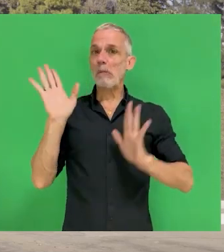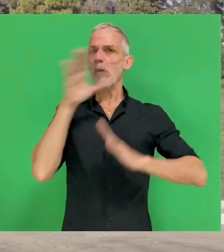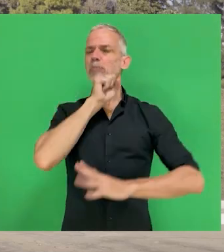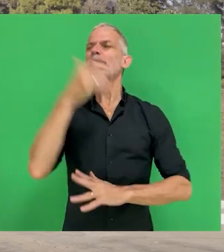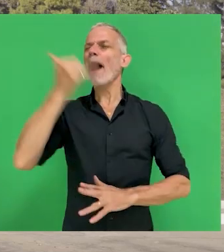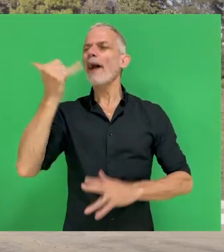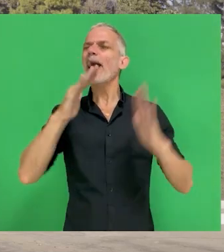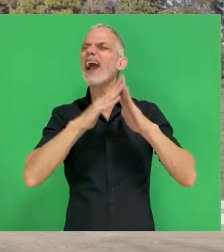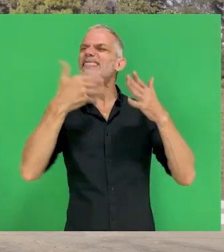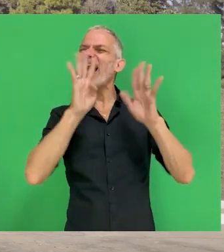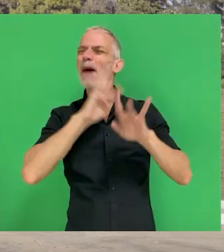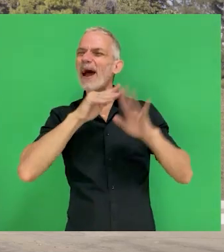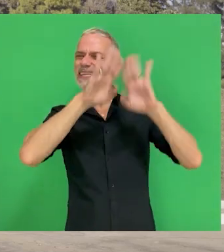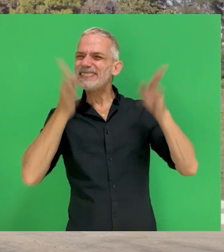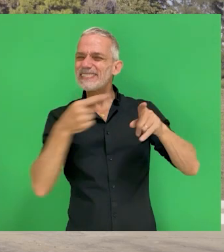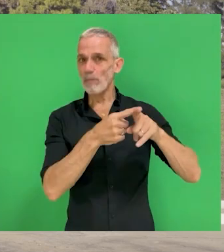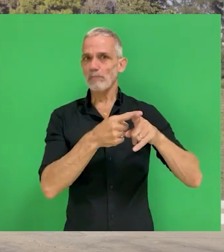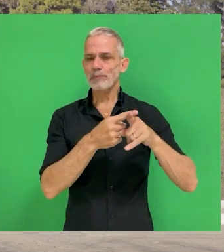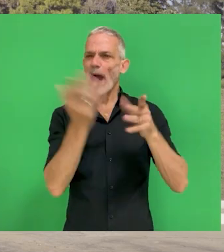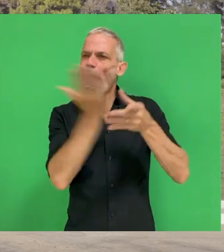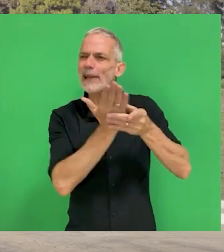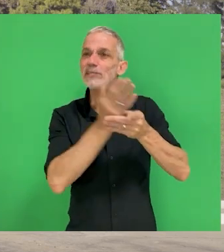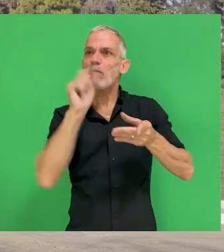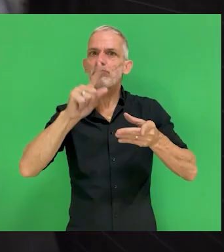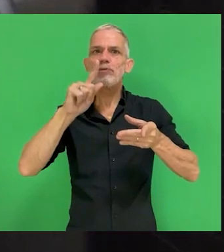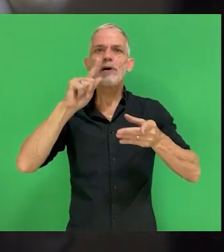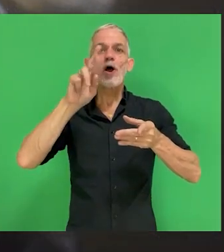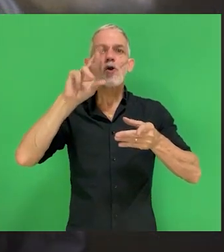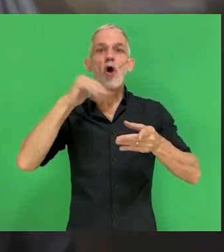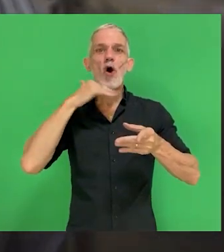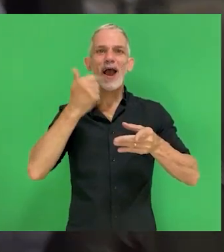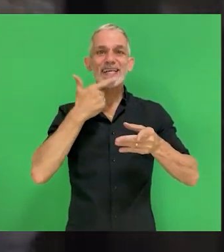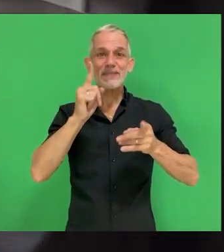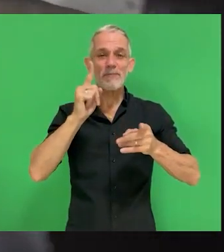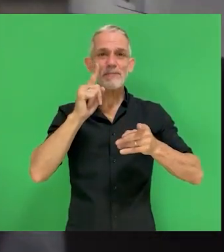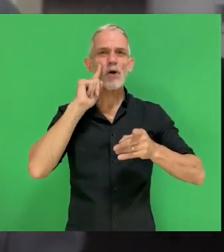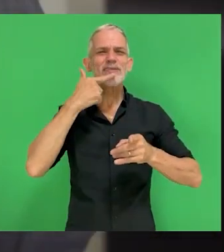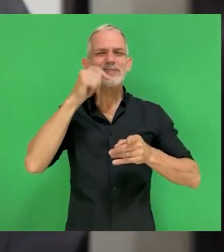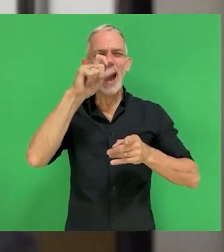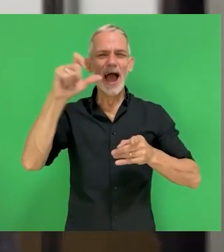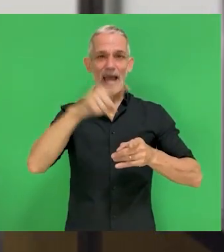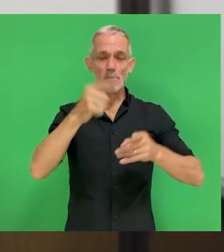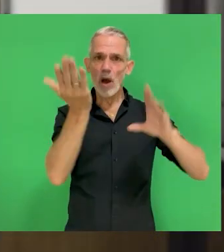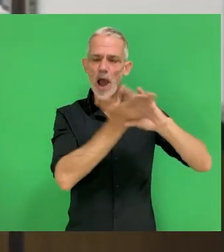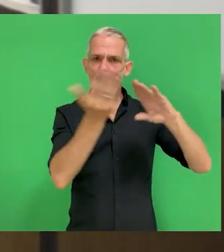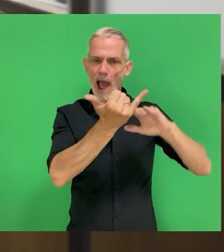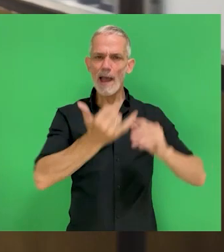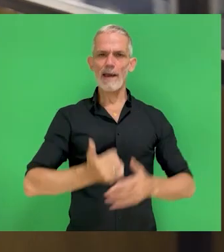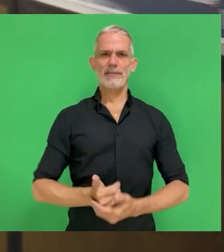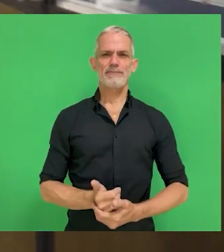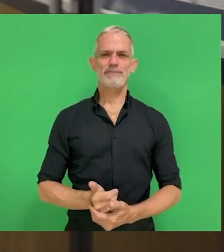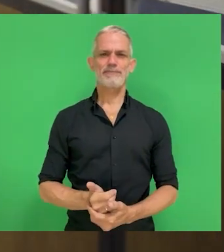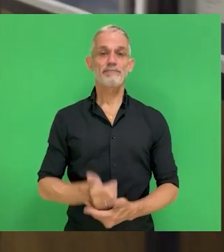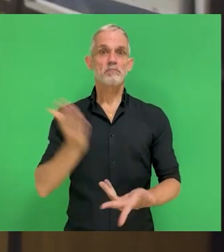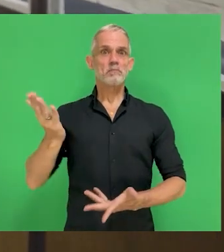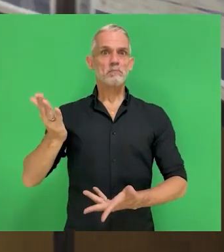en Casa Amarilla un archivo de Isaac Rojas. Un hombre sube la larga escalinata hacia Casa Amarilla.